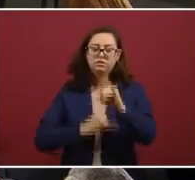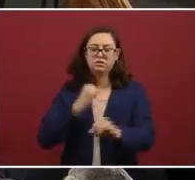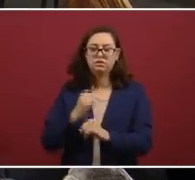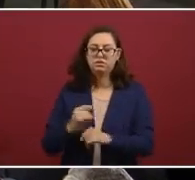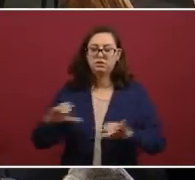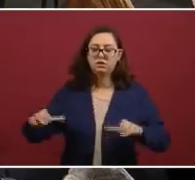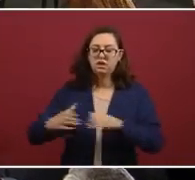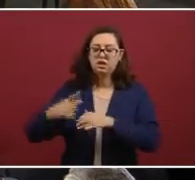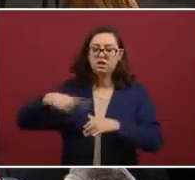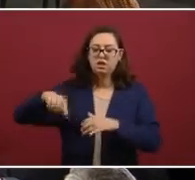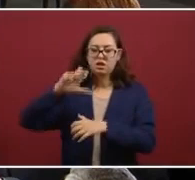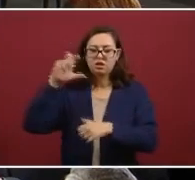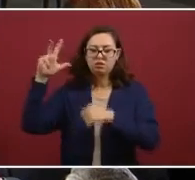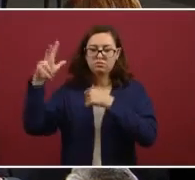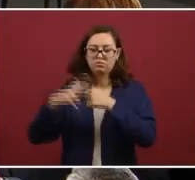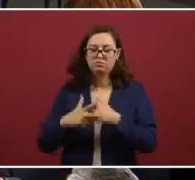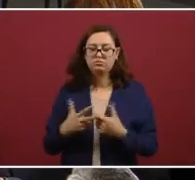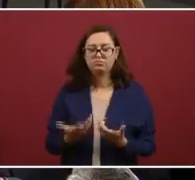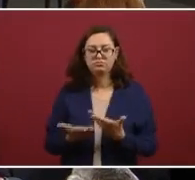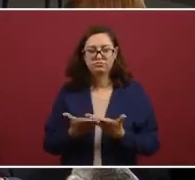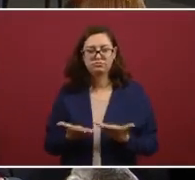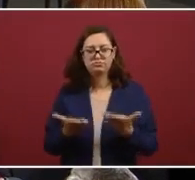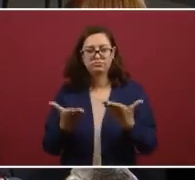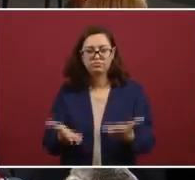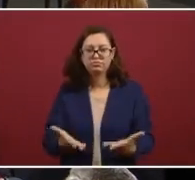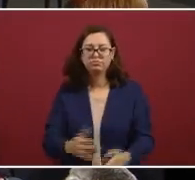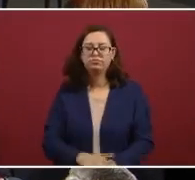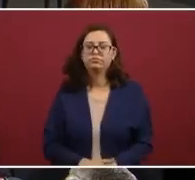Europea, dirigirá unas palabras.